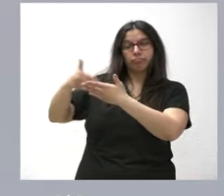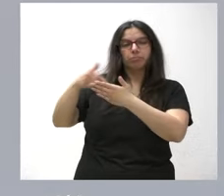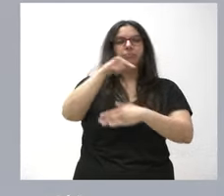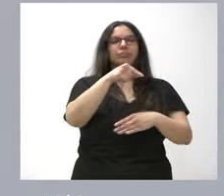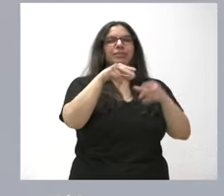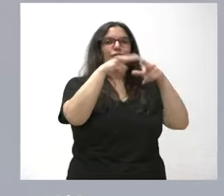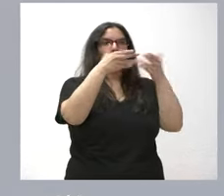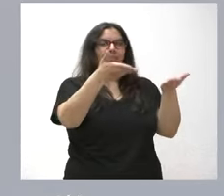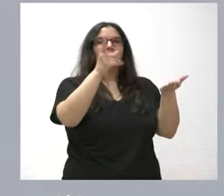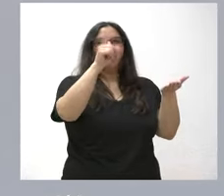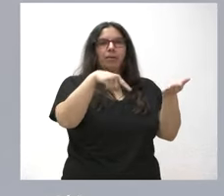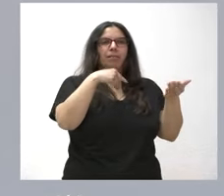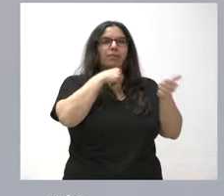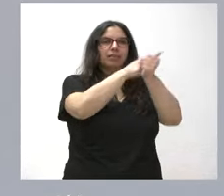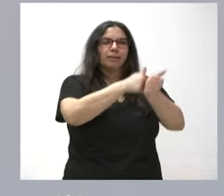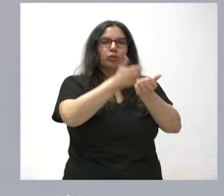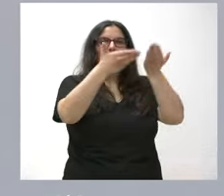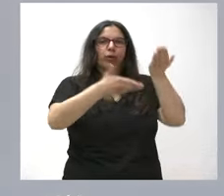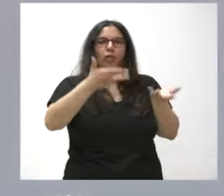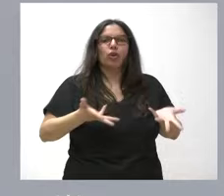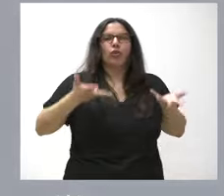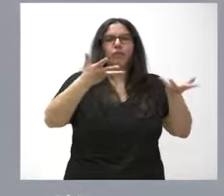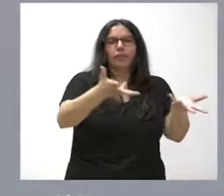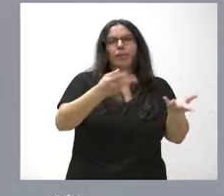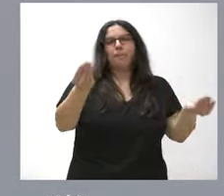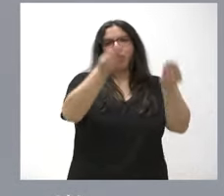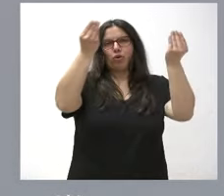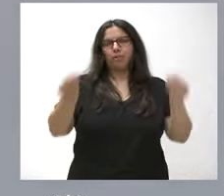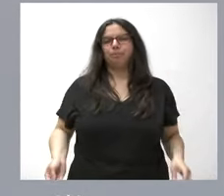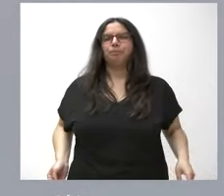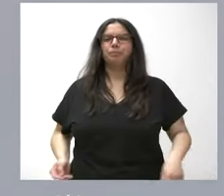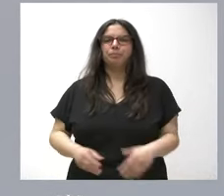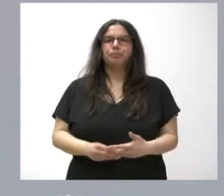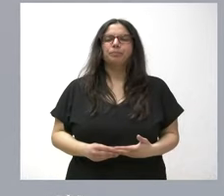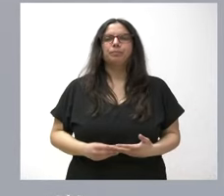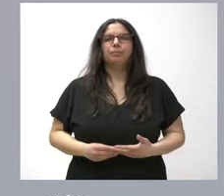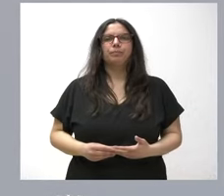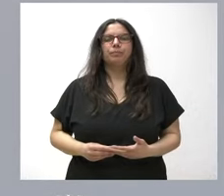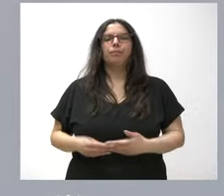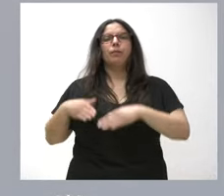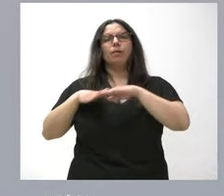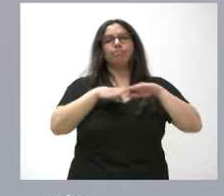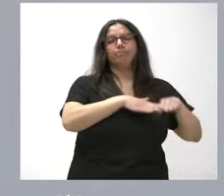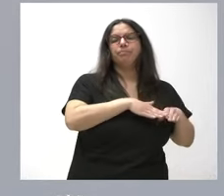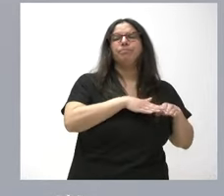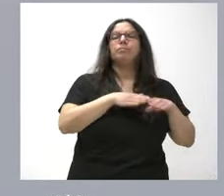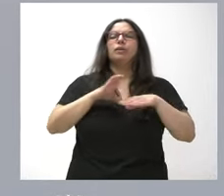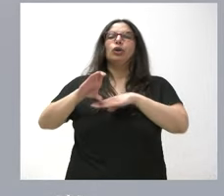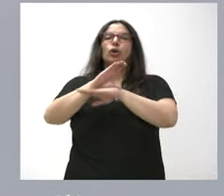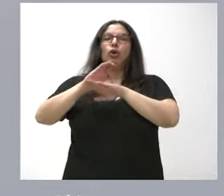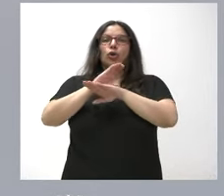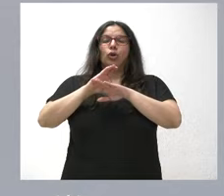para la evaluación y también para la mejora de la prestación de estos servicios. Por parte de la